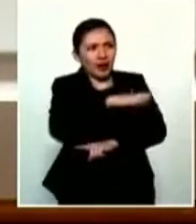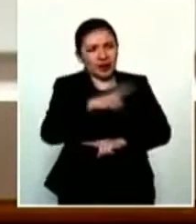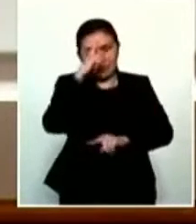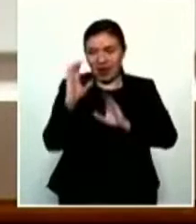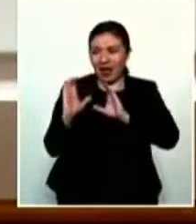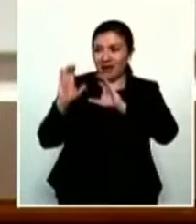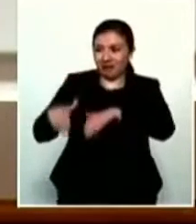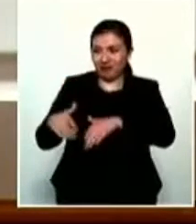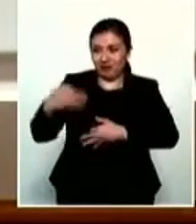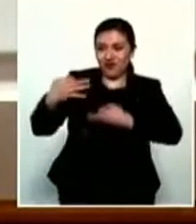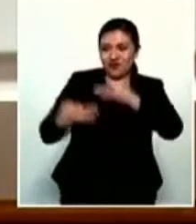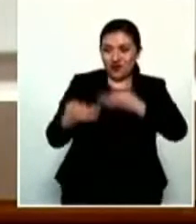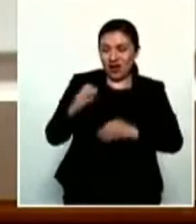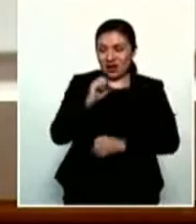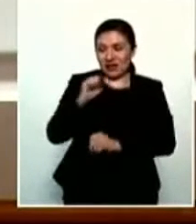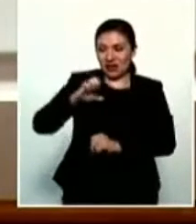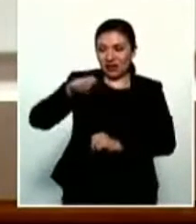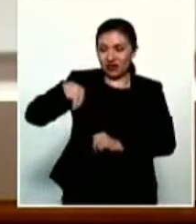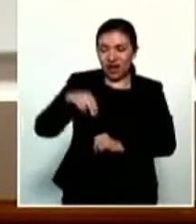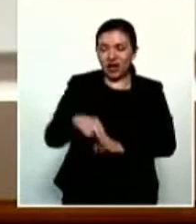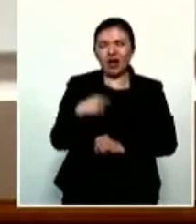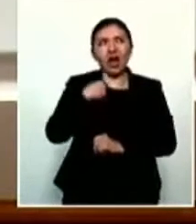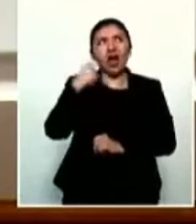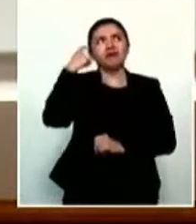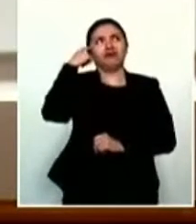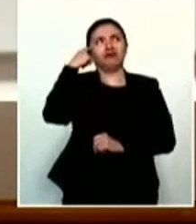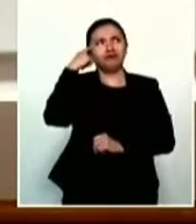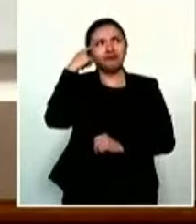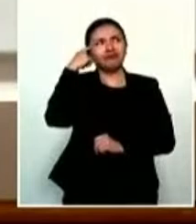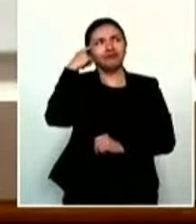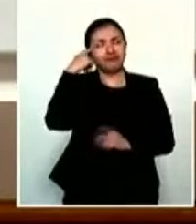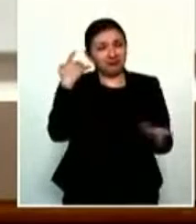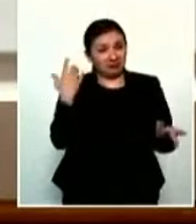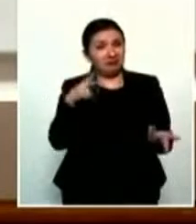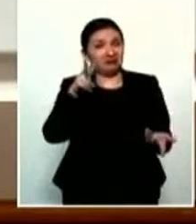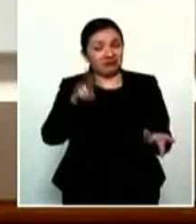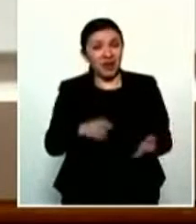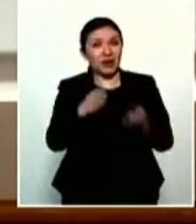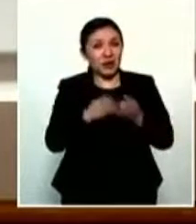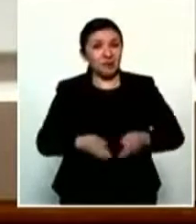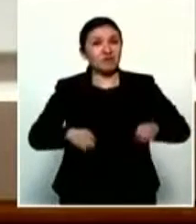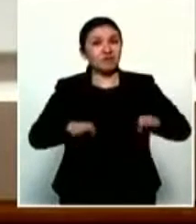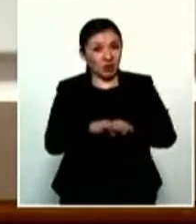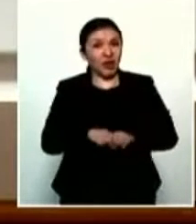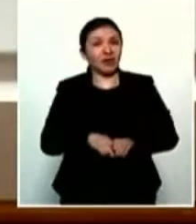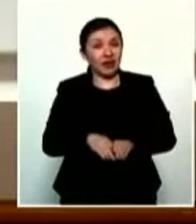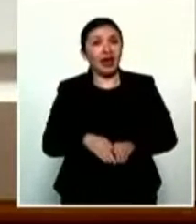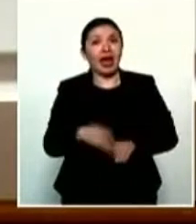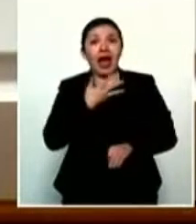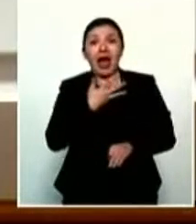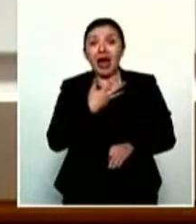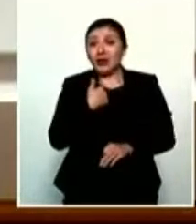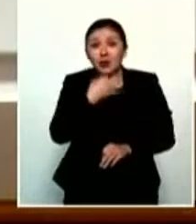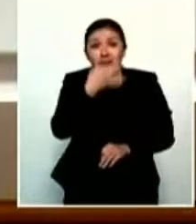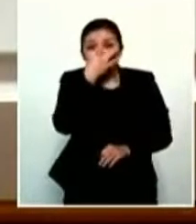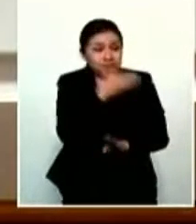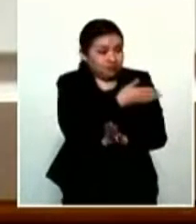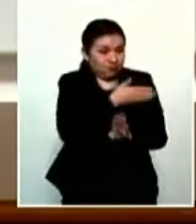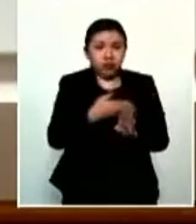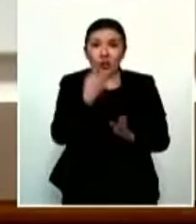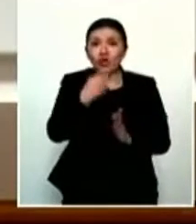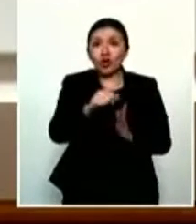Corte, tomo conciencia de lo importante que era tener a los 2 meses de haber llegado a este